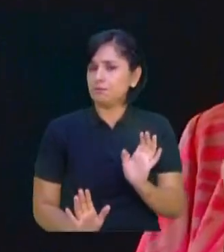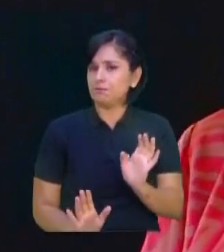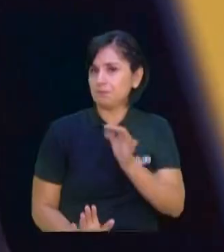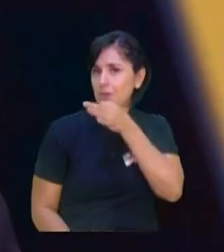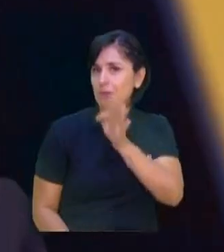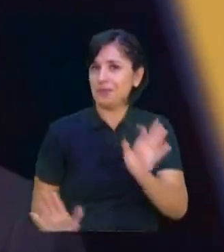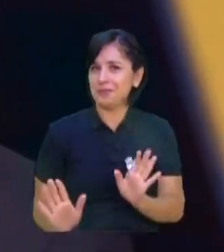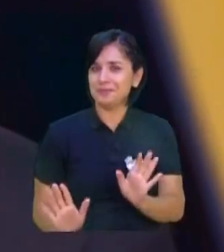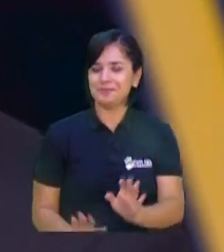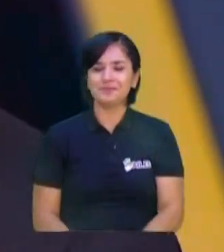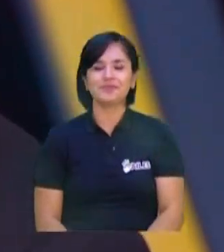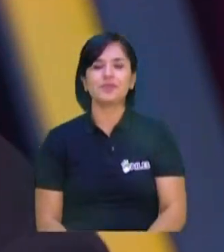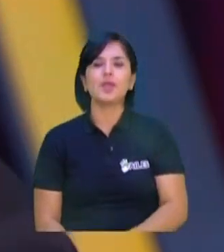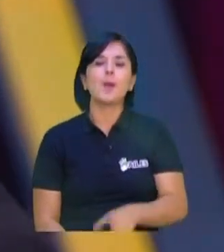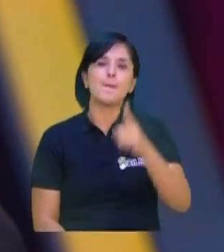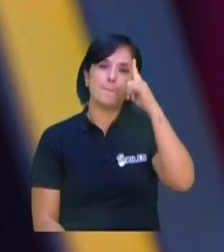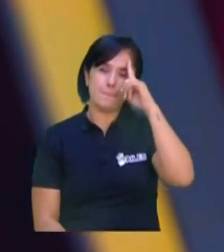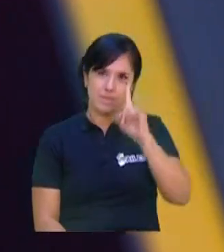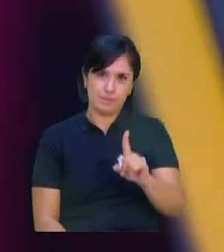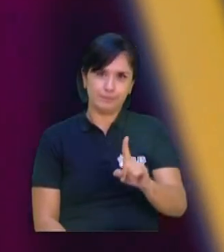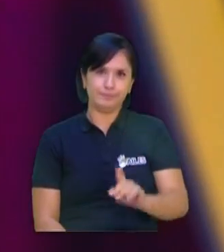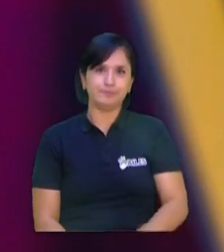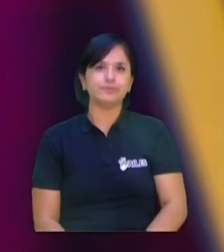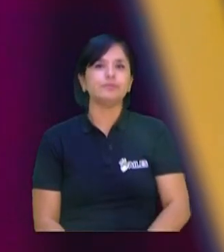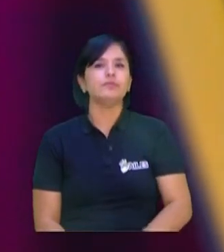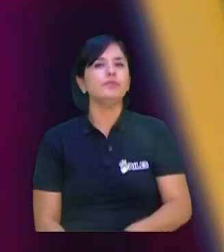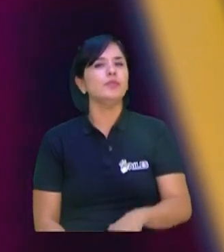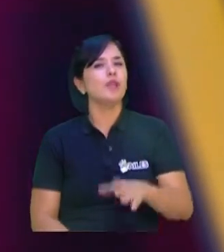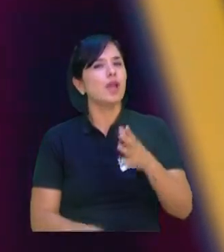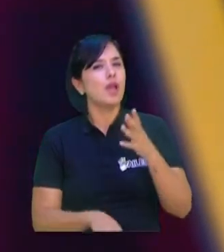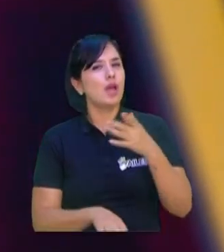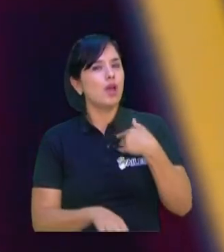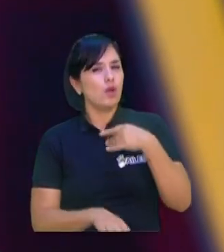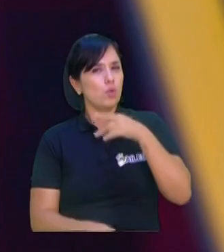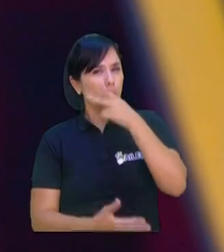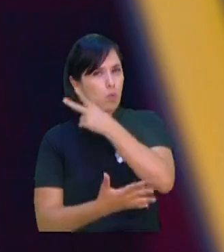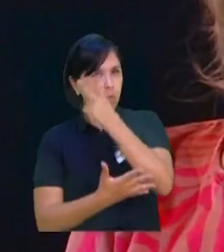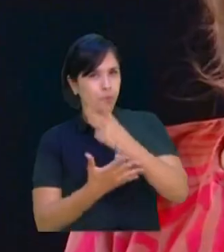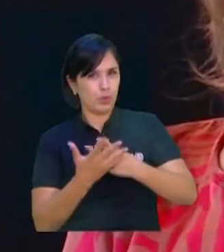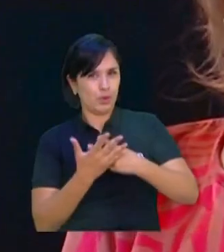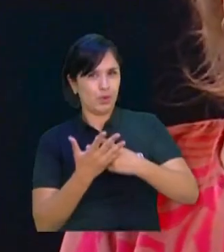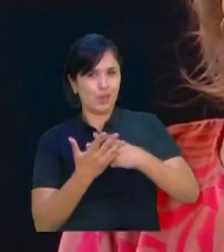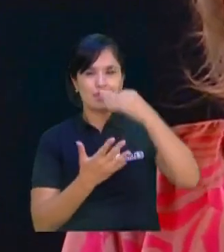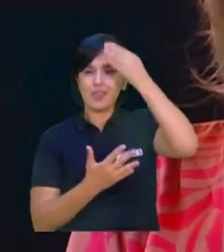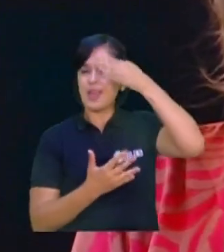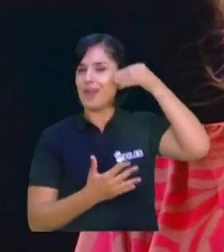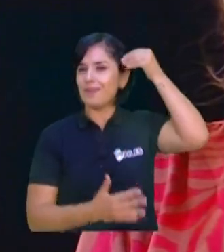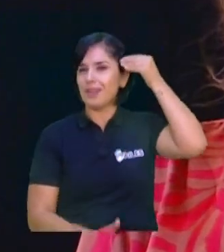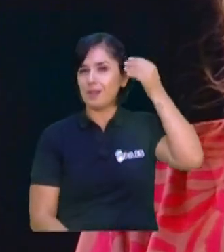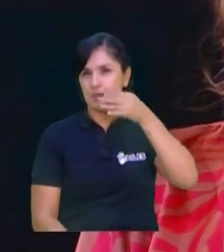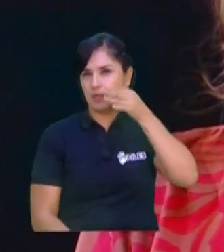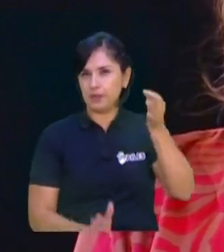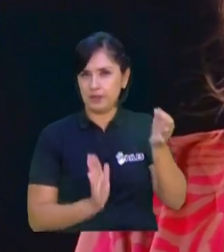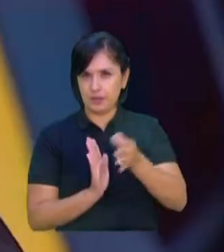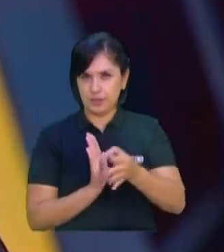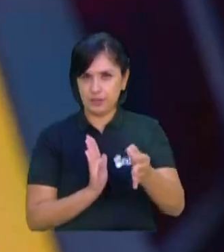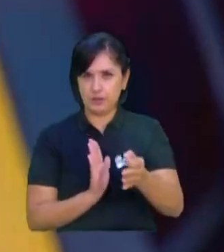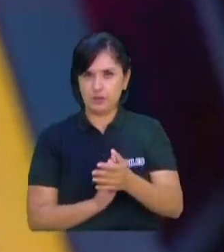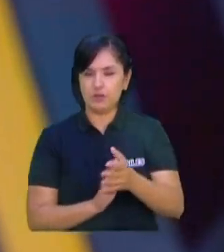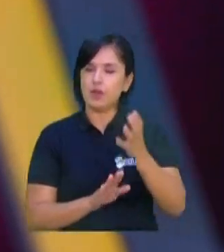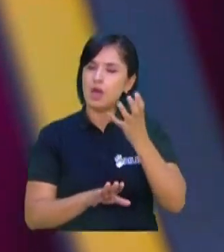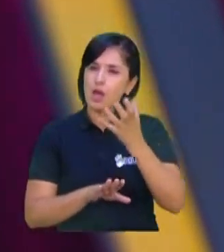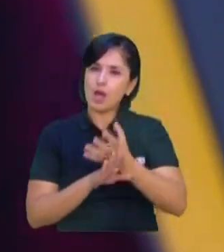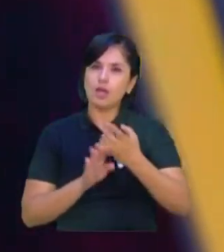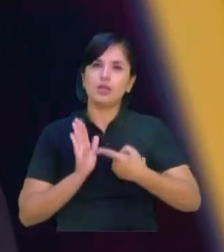Mire, Gabriela Mistral dijo una vez, hay que humanizar la humanidad. Y yo creo que la Teletón en estos 40 años